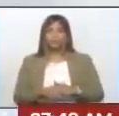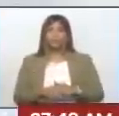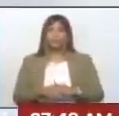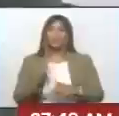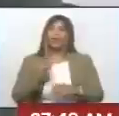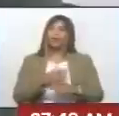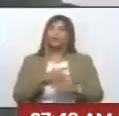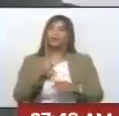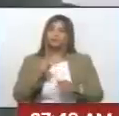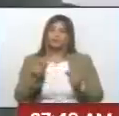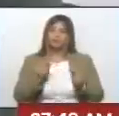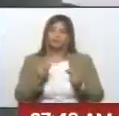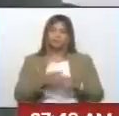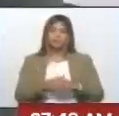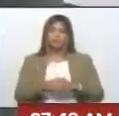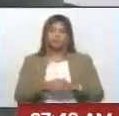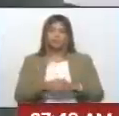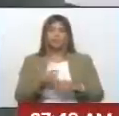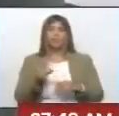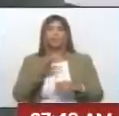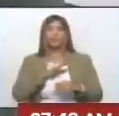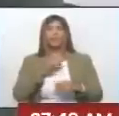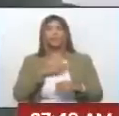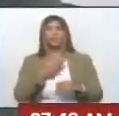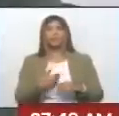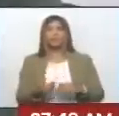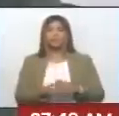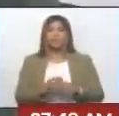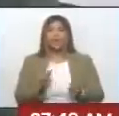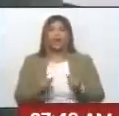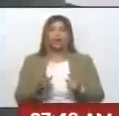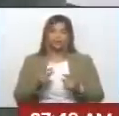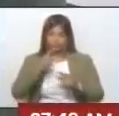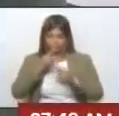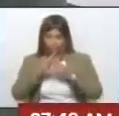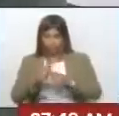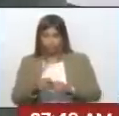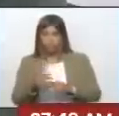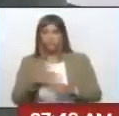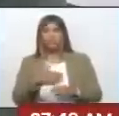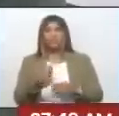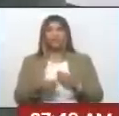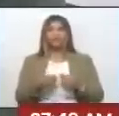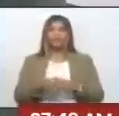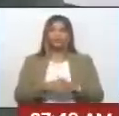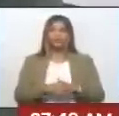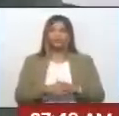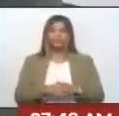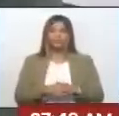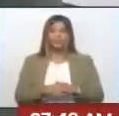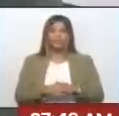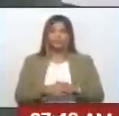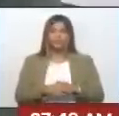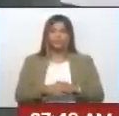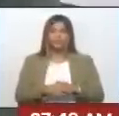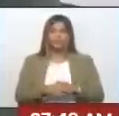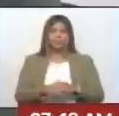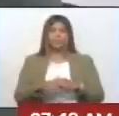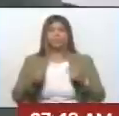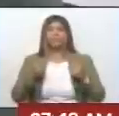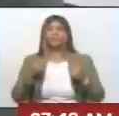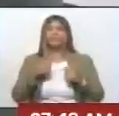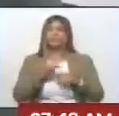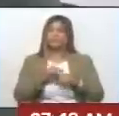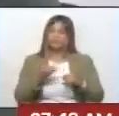usted acerca de la de las viajes del presidente, donde algunos lacayos pretendían, pues, y hacían alarde que se ha